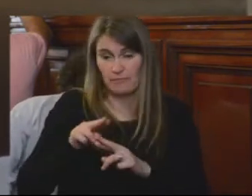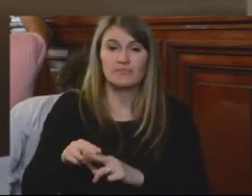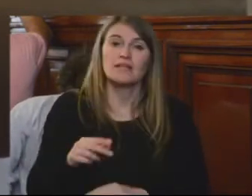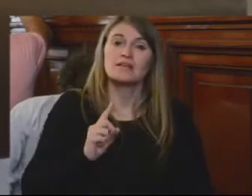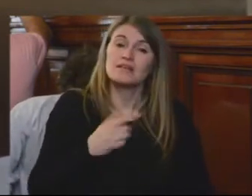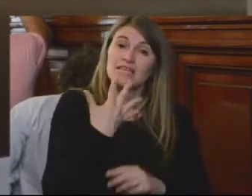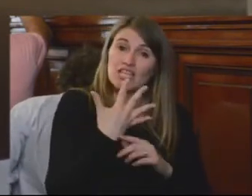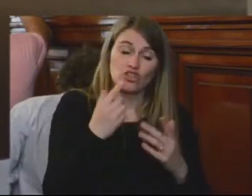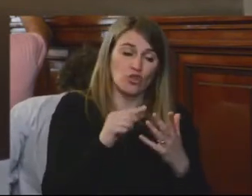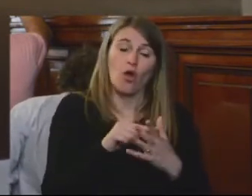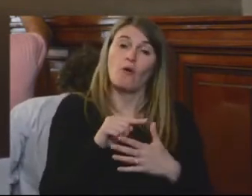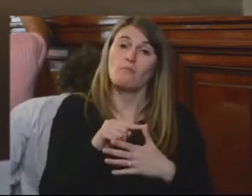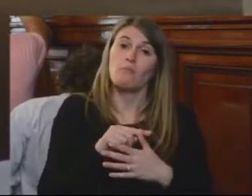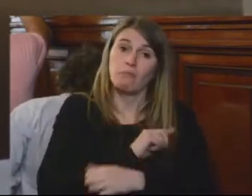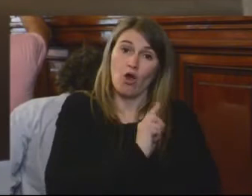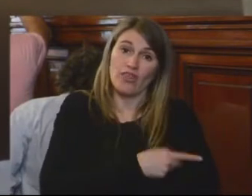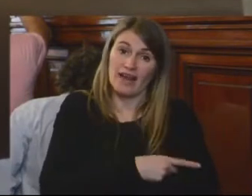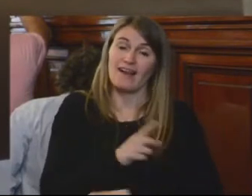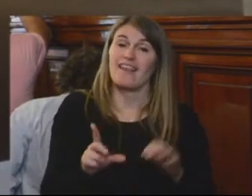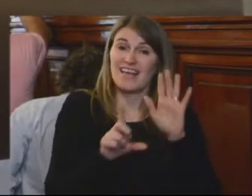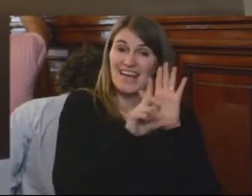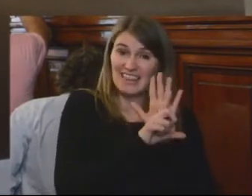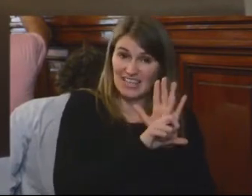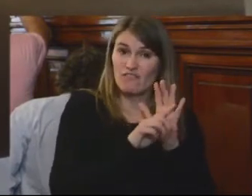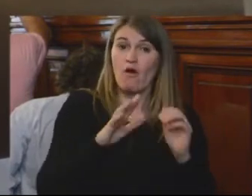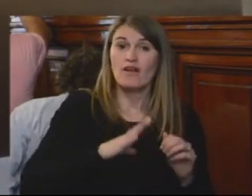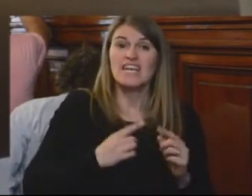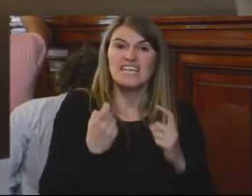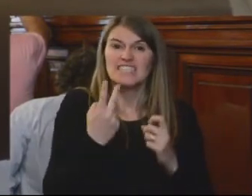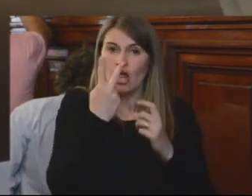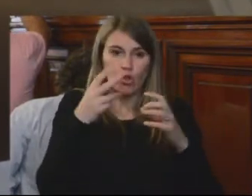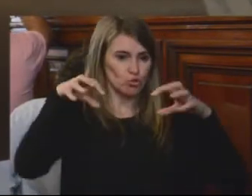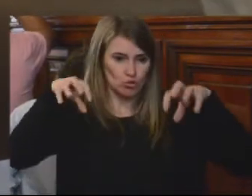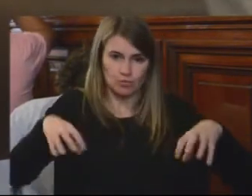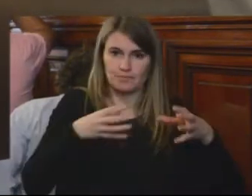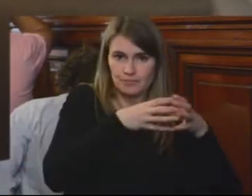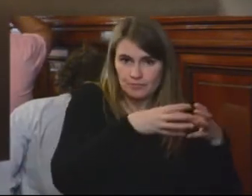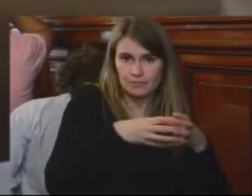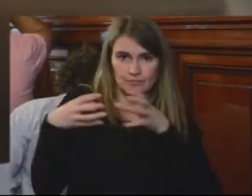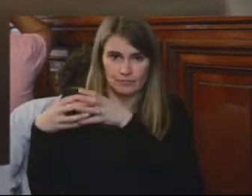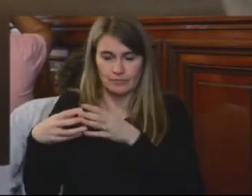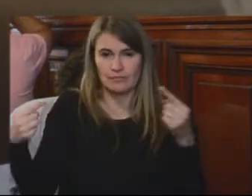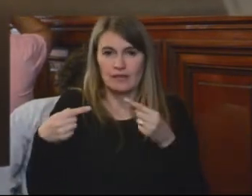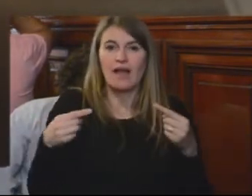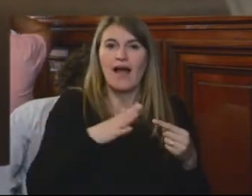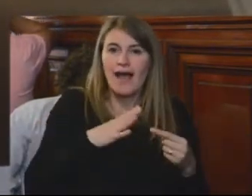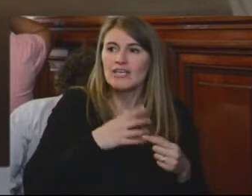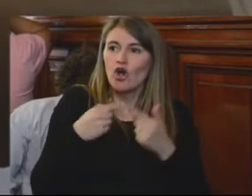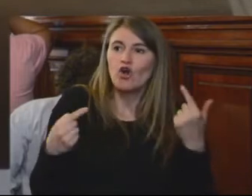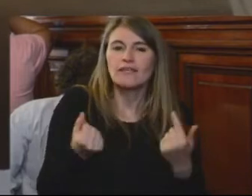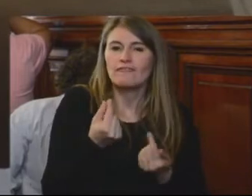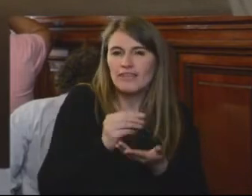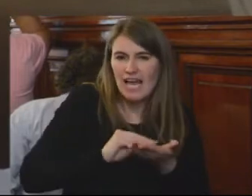ponga en marcha la comisión bicameral de identificación de las complicidades económicas y financieras